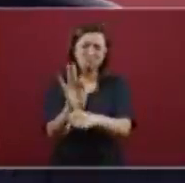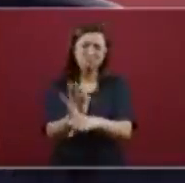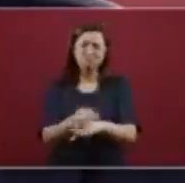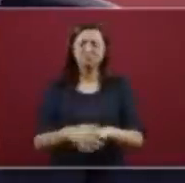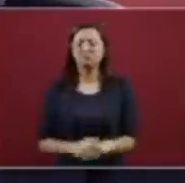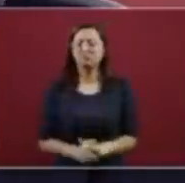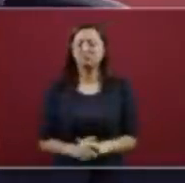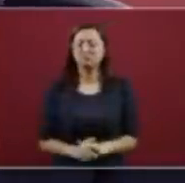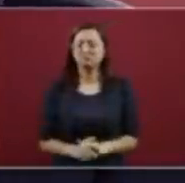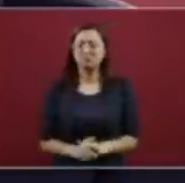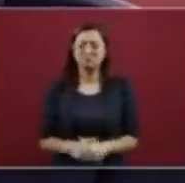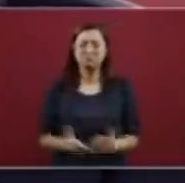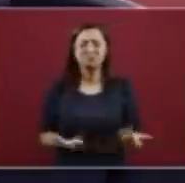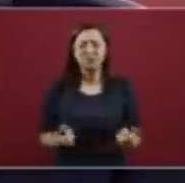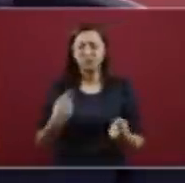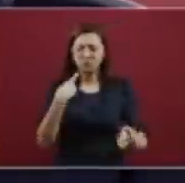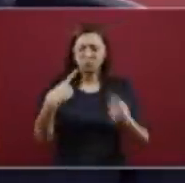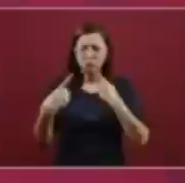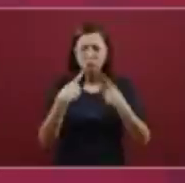diálogo circular,